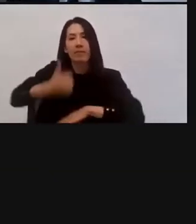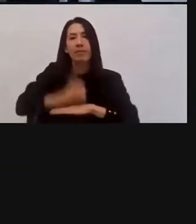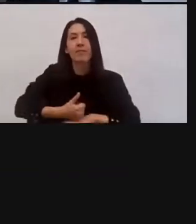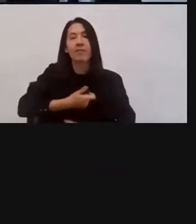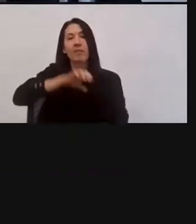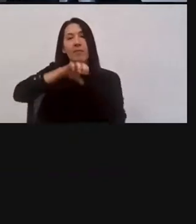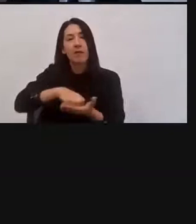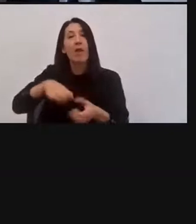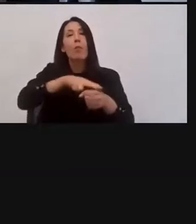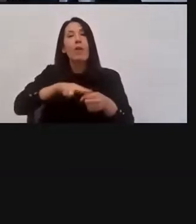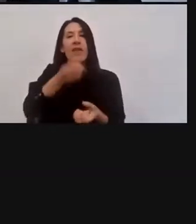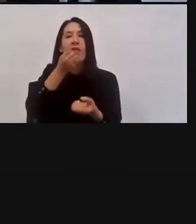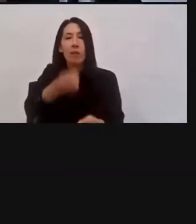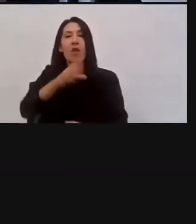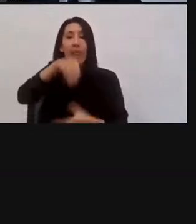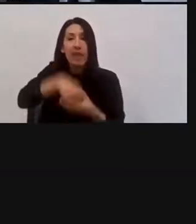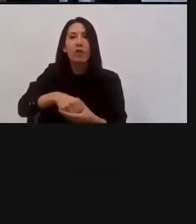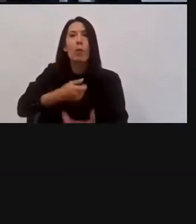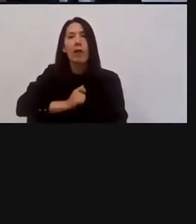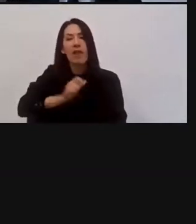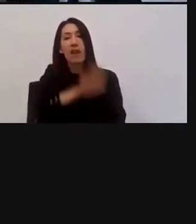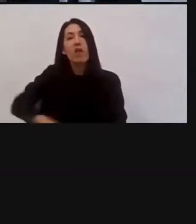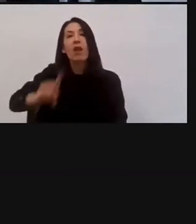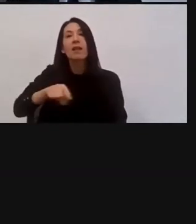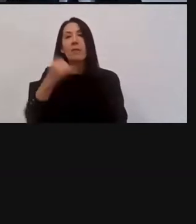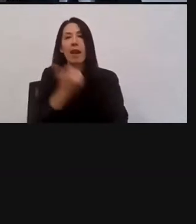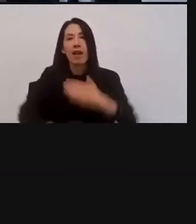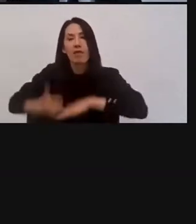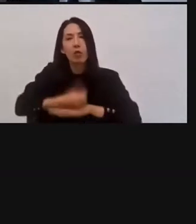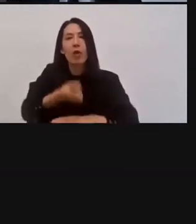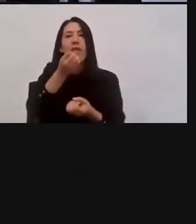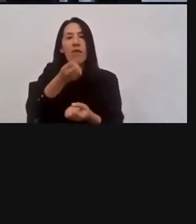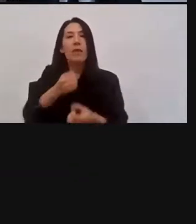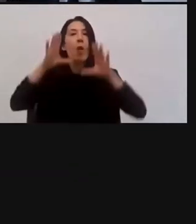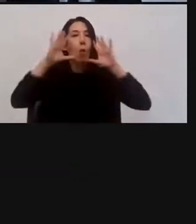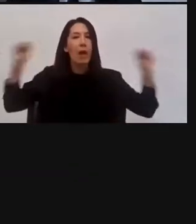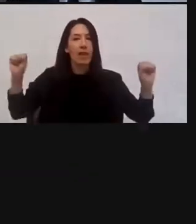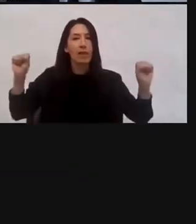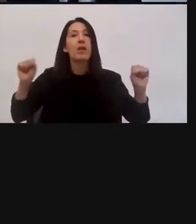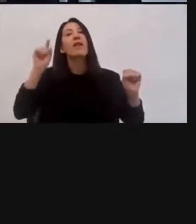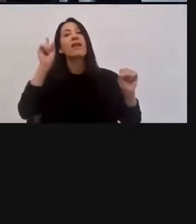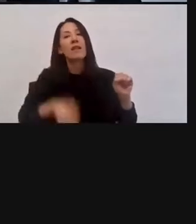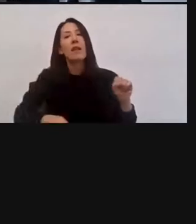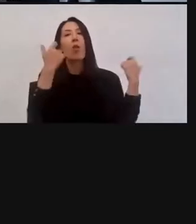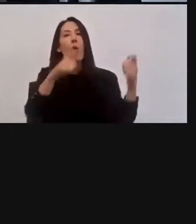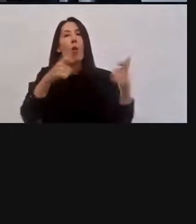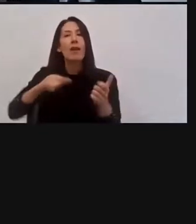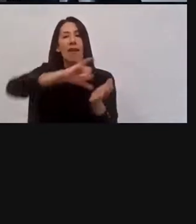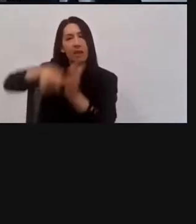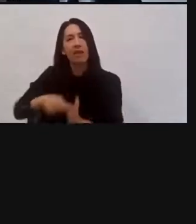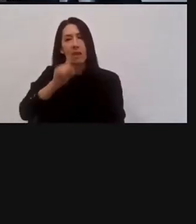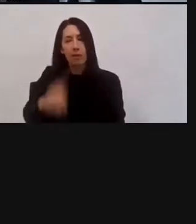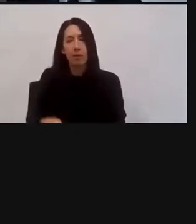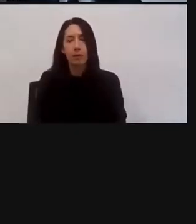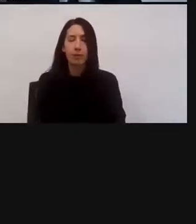la Policía Nacional, así como en la Jefatura de Información de la Guardia Civil y en las unidades periféricas. Para